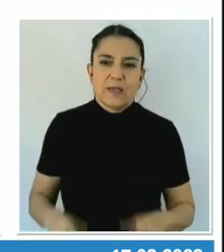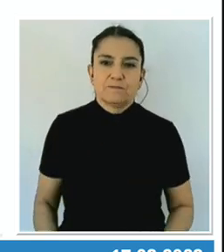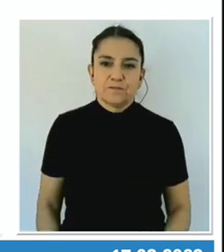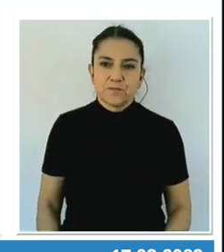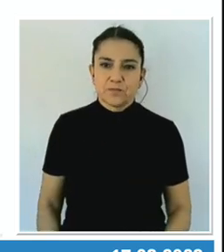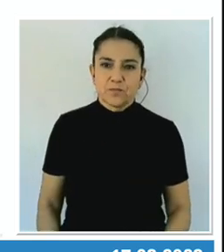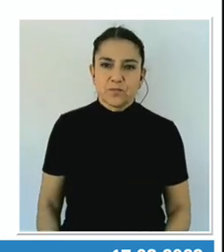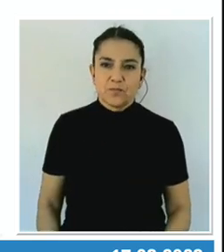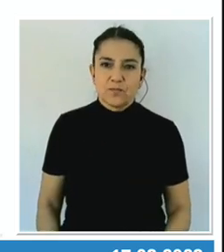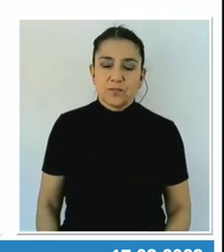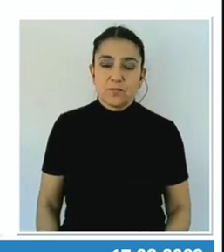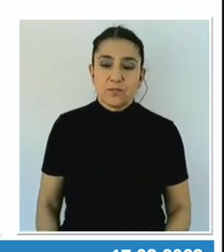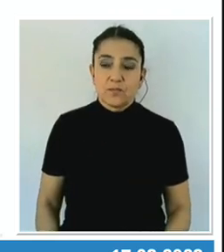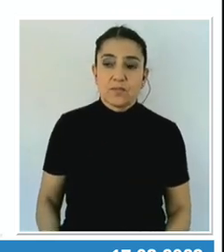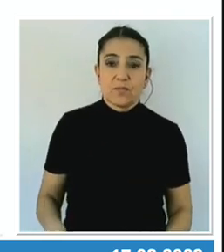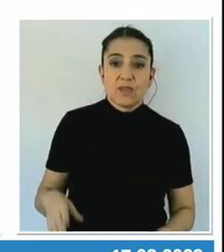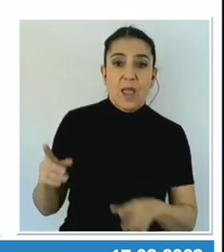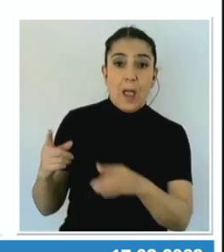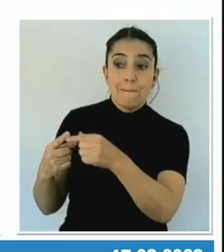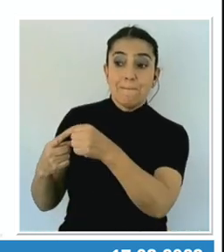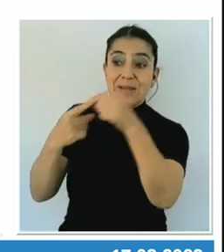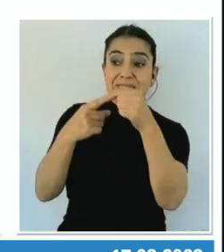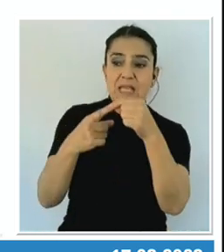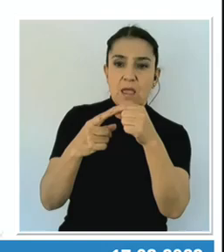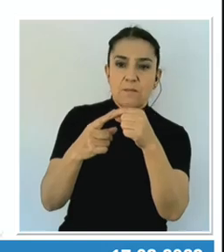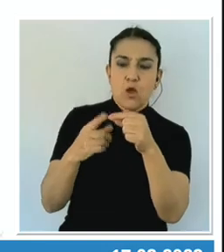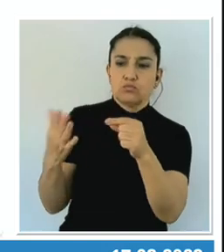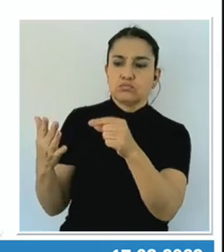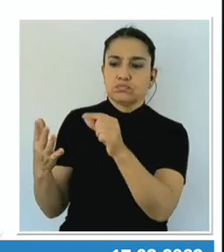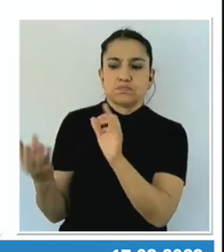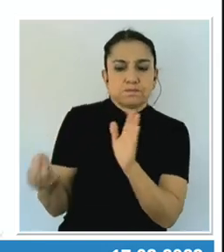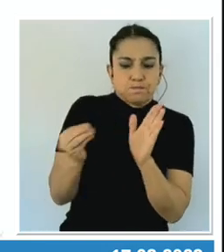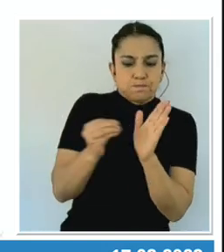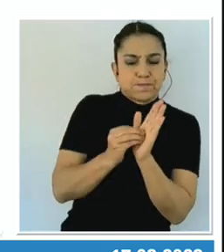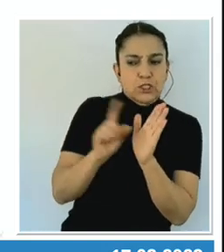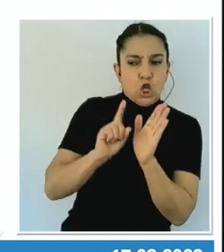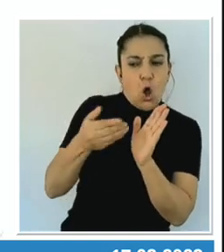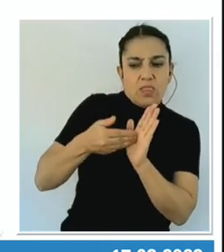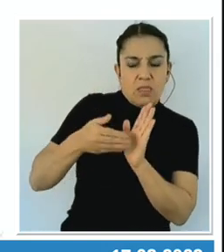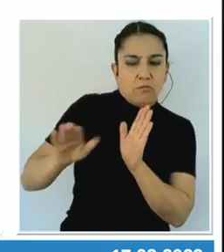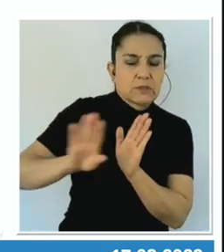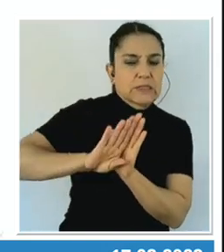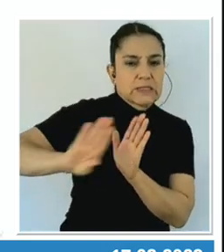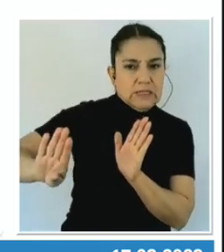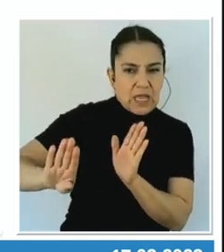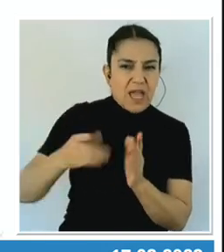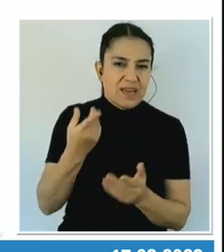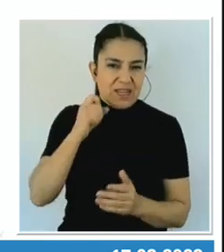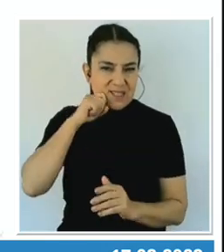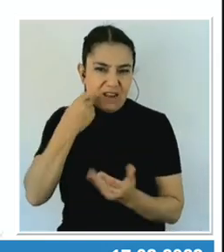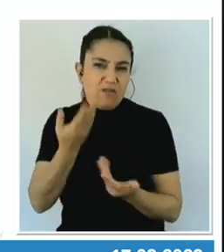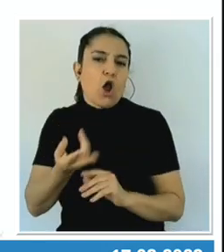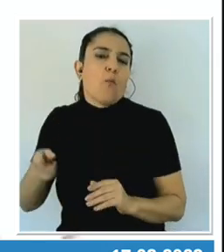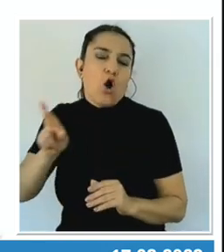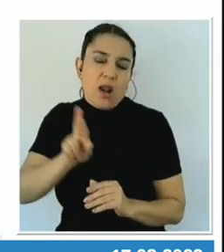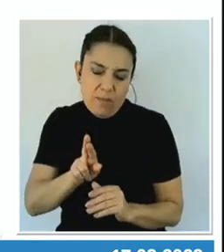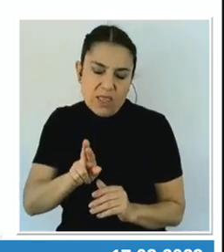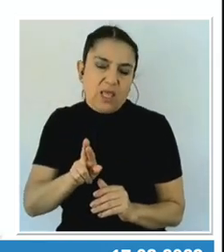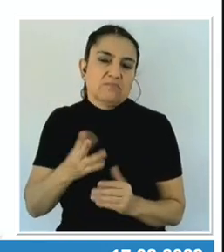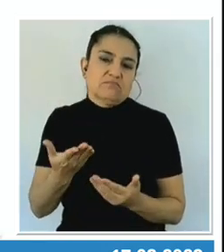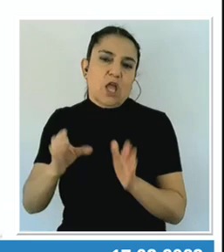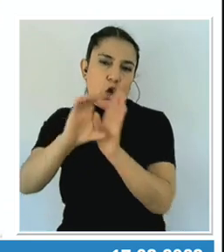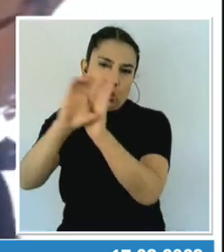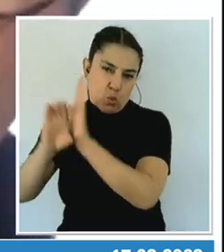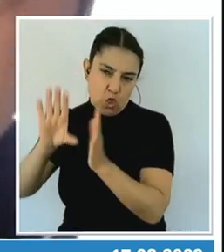esa posibilidad en la discusión es omitir buena parte de la historia reciente del constitucionalismo global. Y quiero terminar refiriéndome